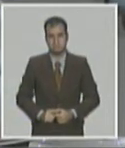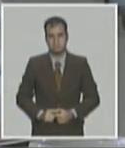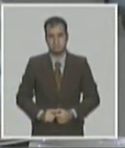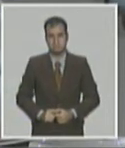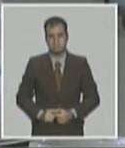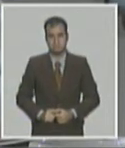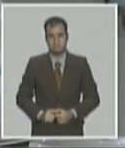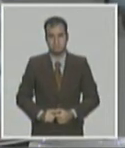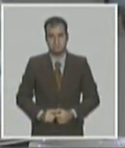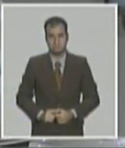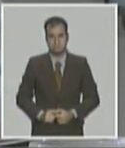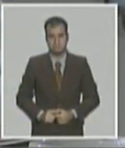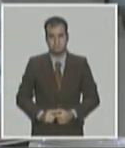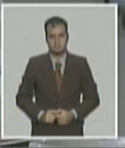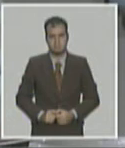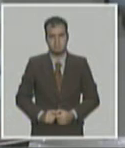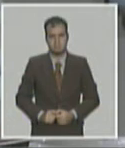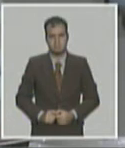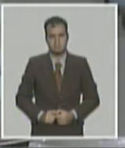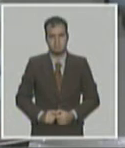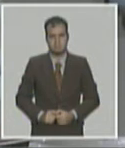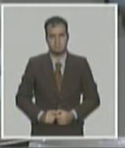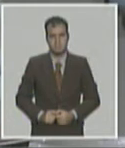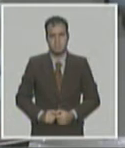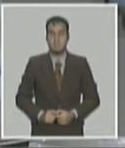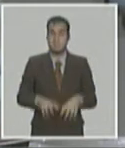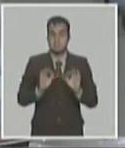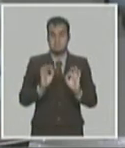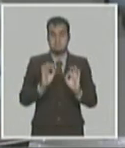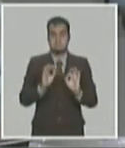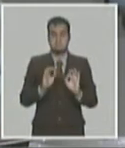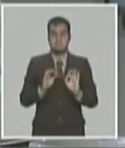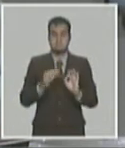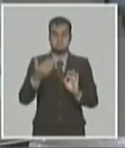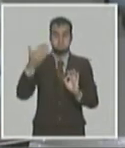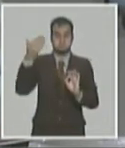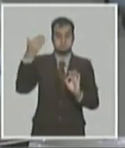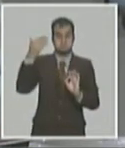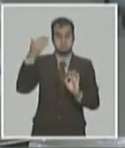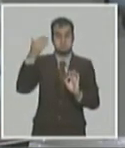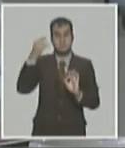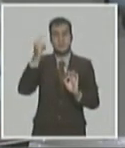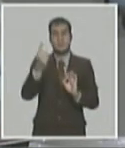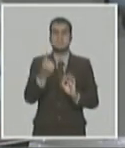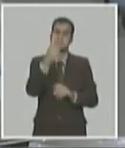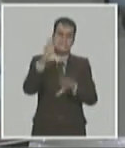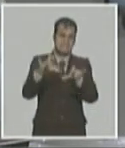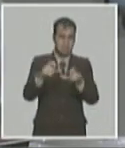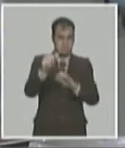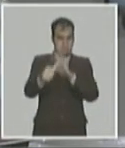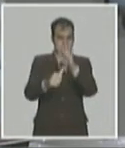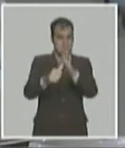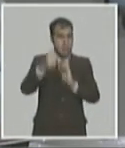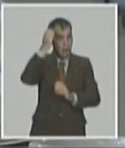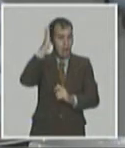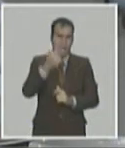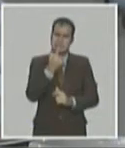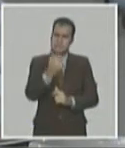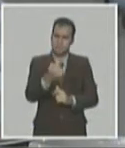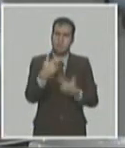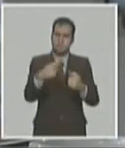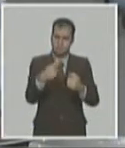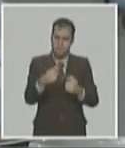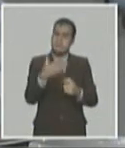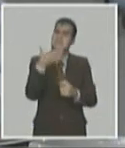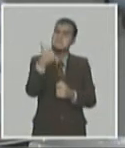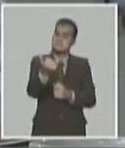el primer secretario en su discurso de clausura convocó a fortalecer la